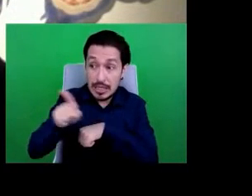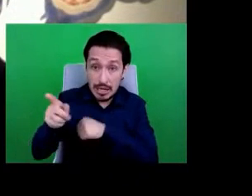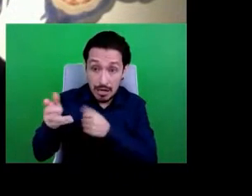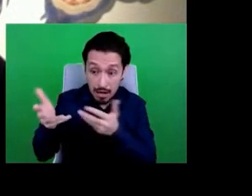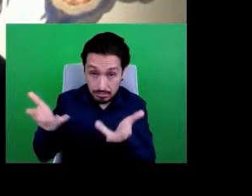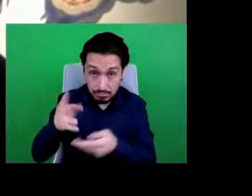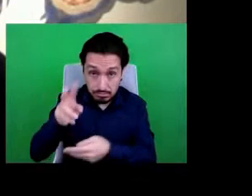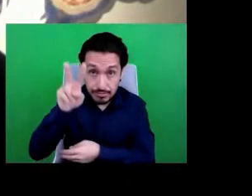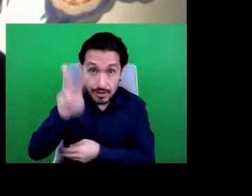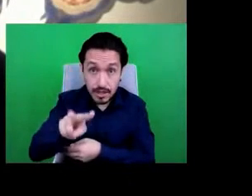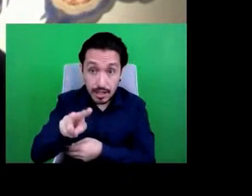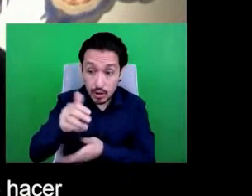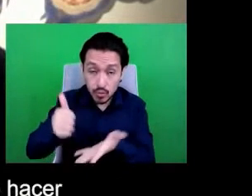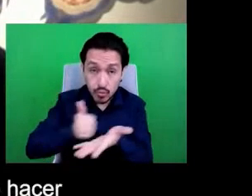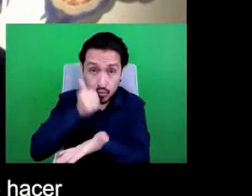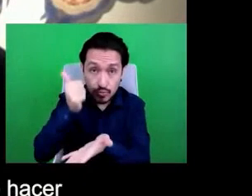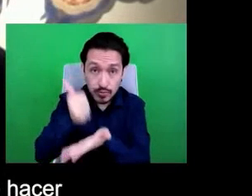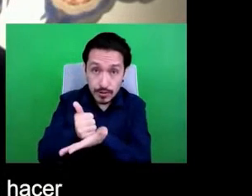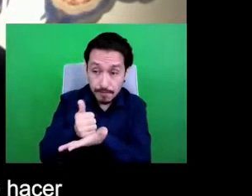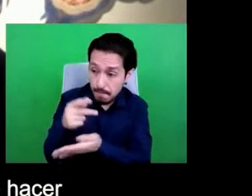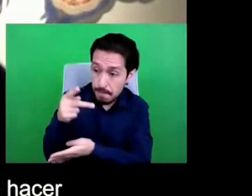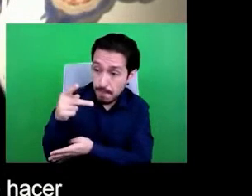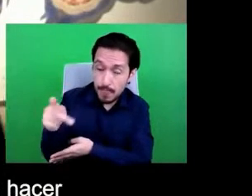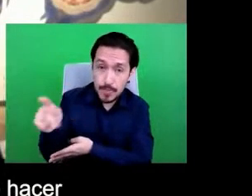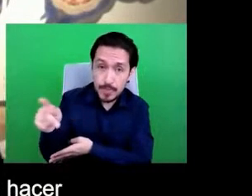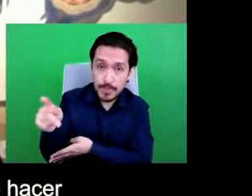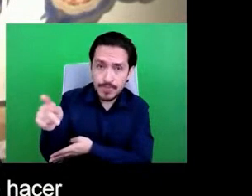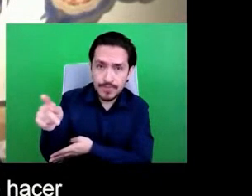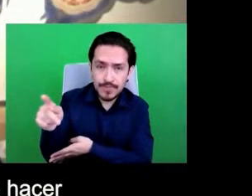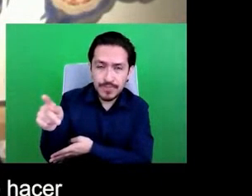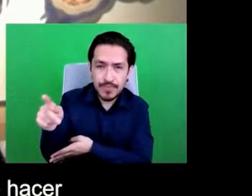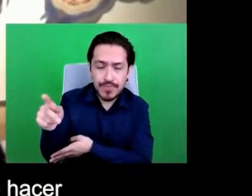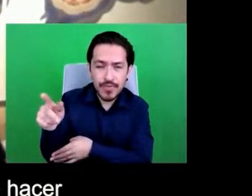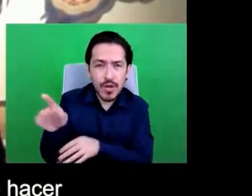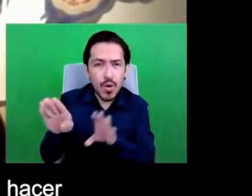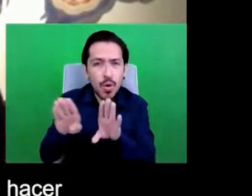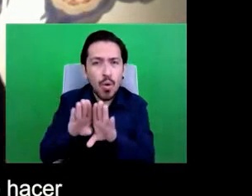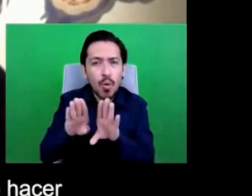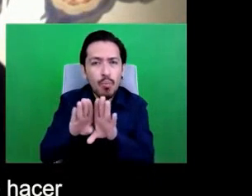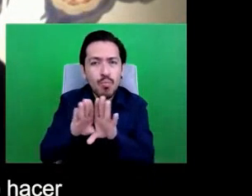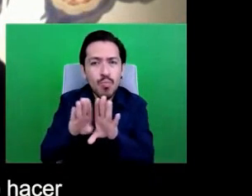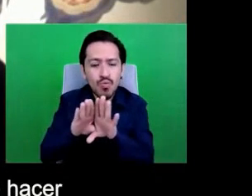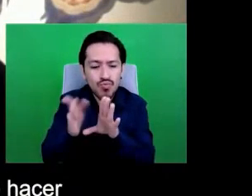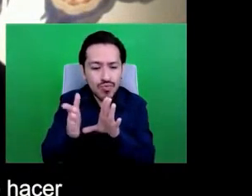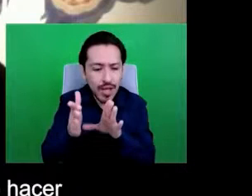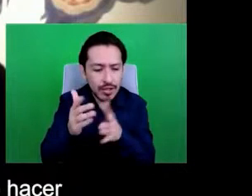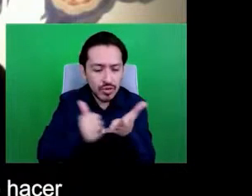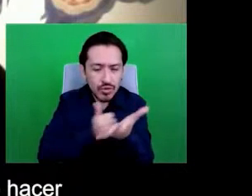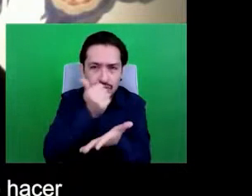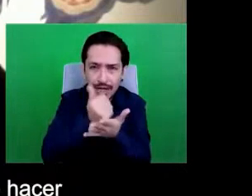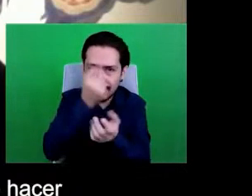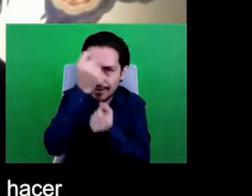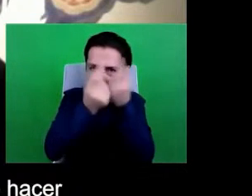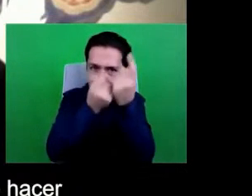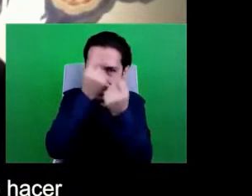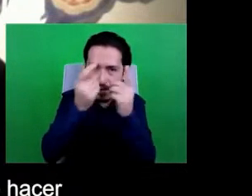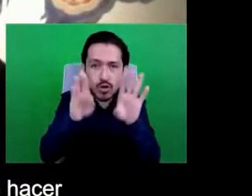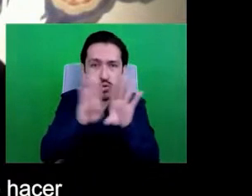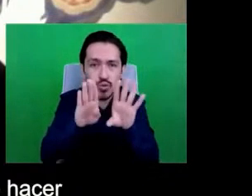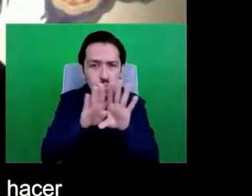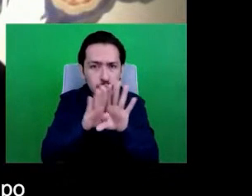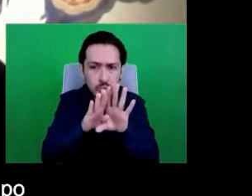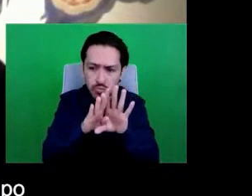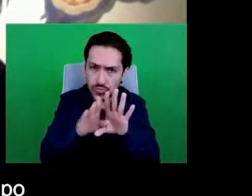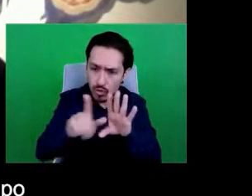fuera uno de los primeros modelos de cómo puede operar una ciudad creativa y cómo puede hacerlo de la mano de los